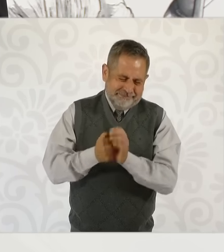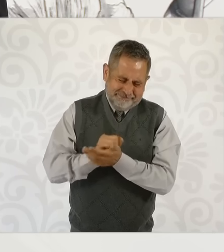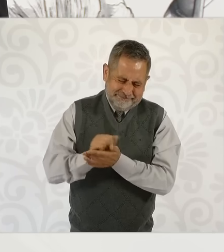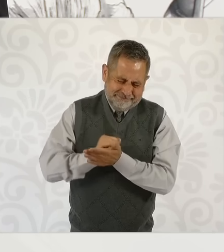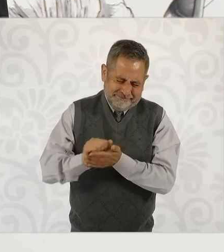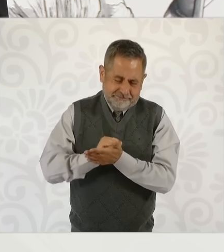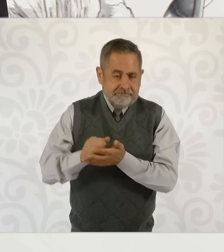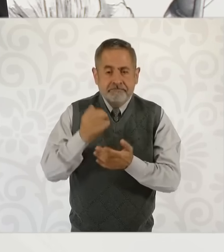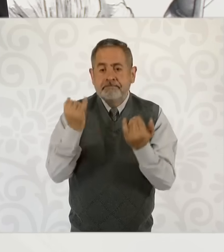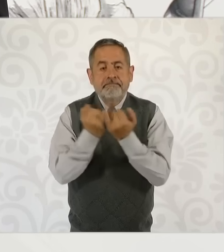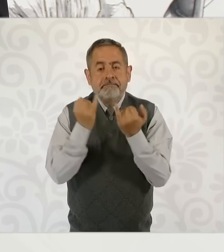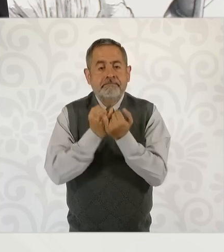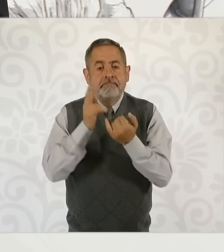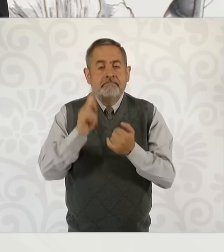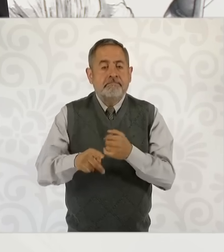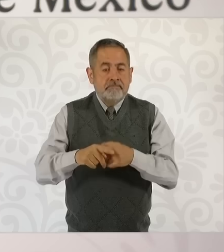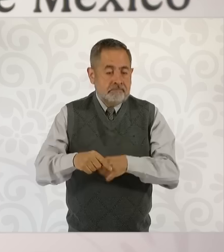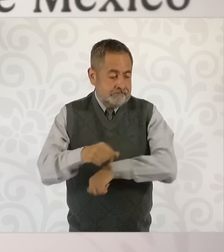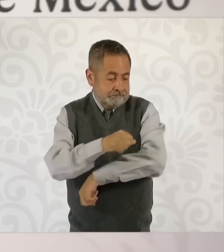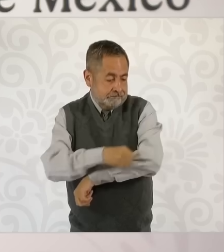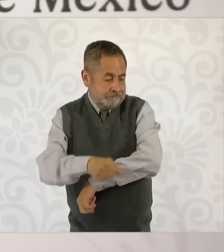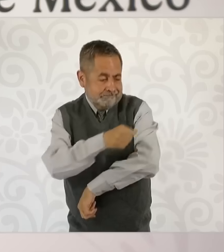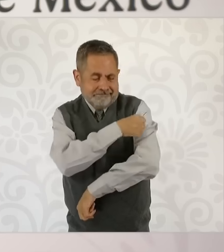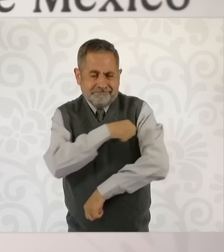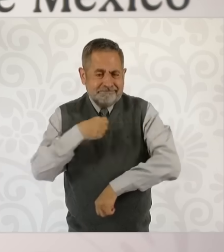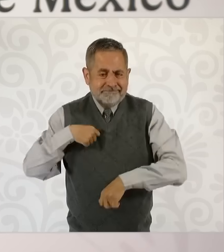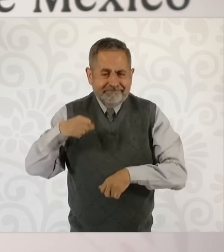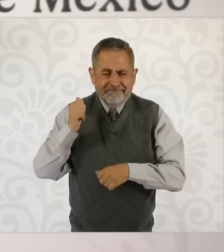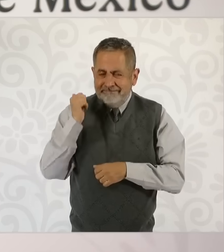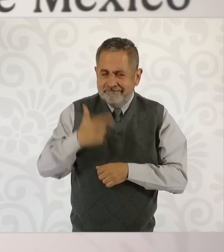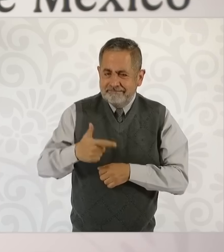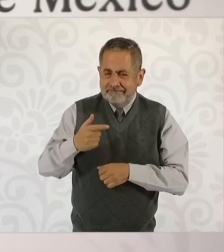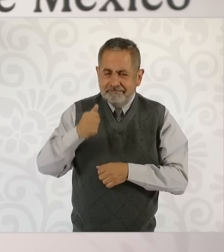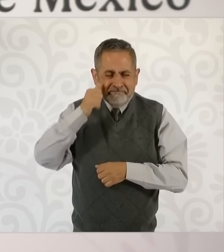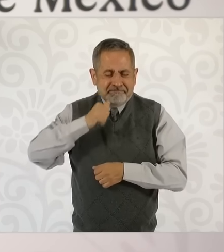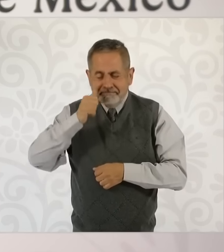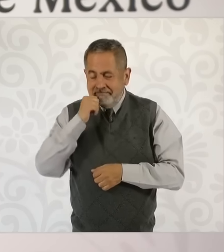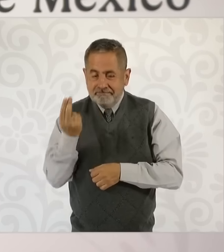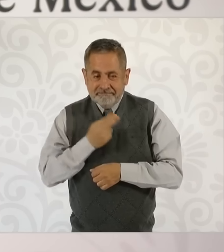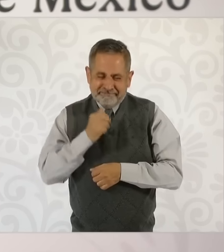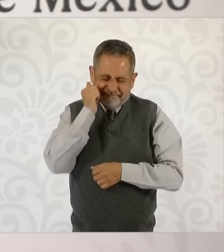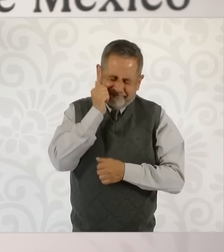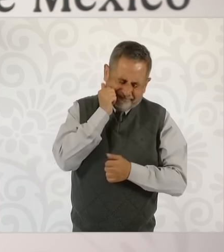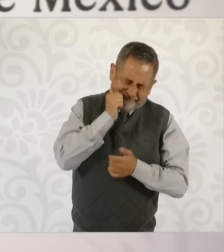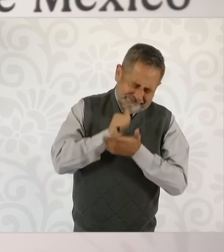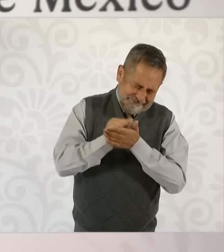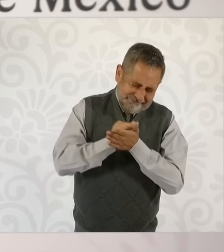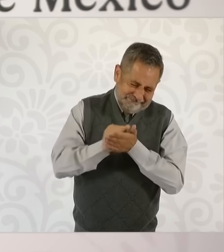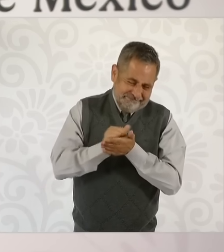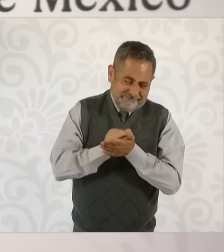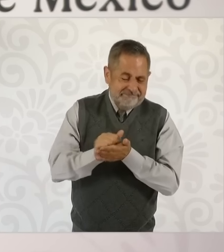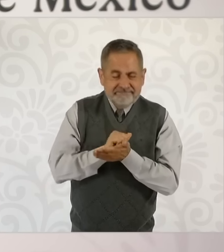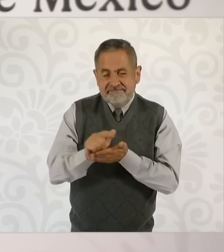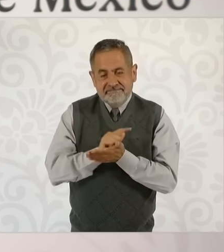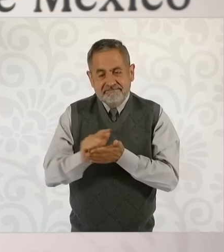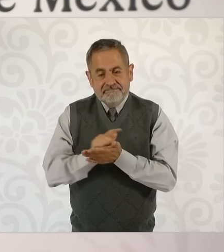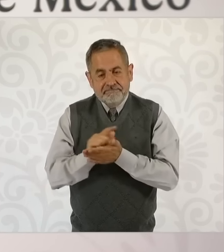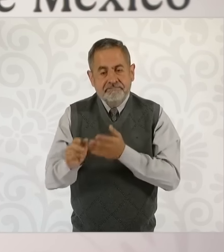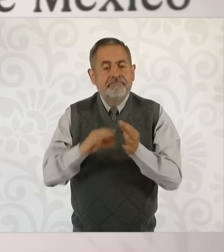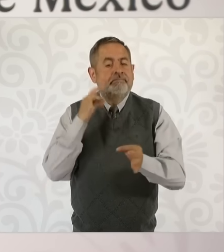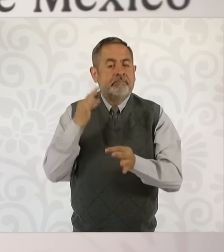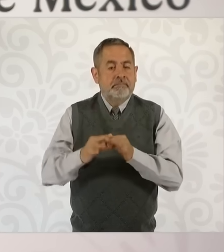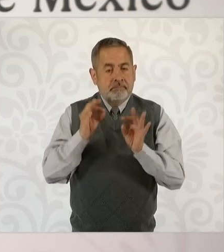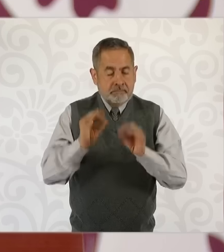herida requiere lavársela en forma adecuada. El tratamiento de estos casos es precisamente un